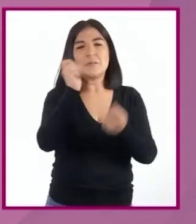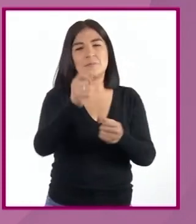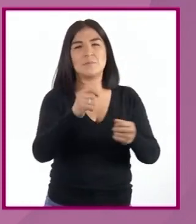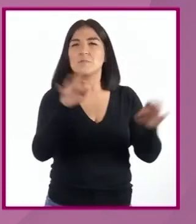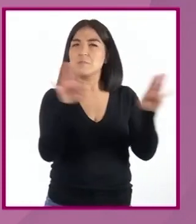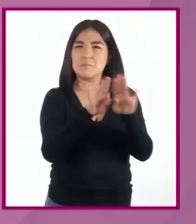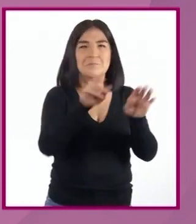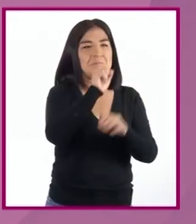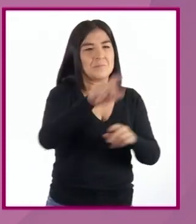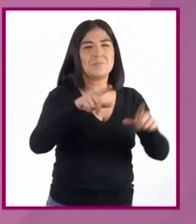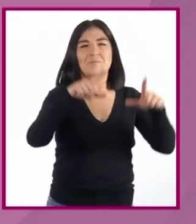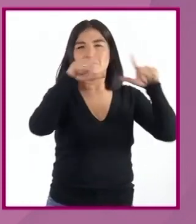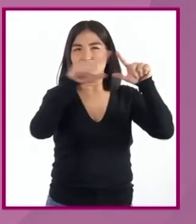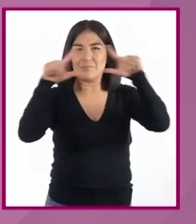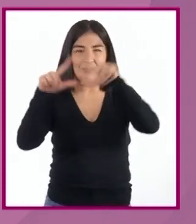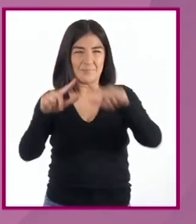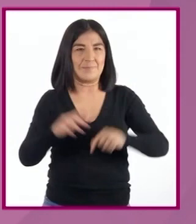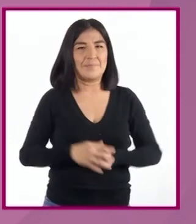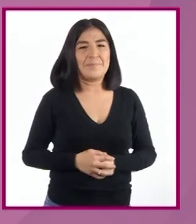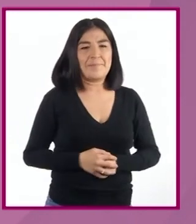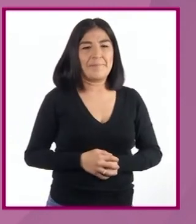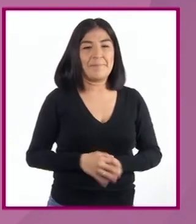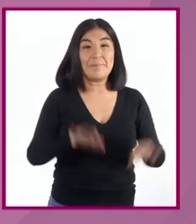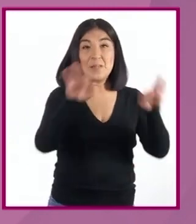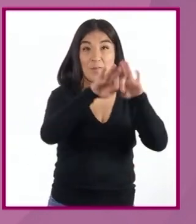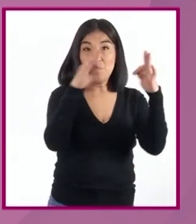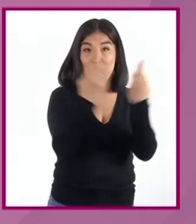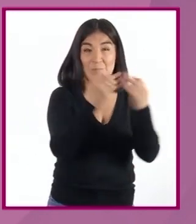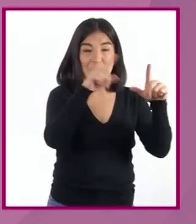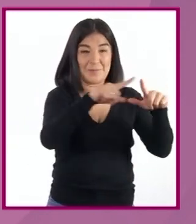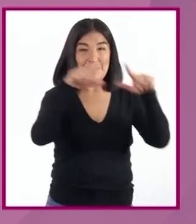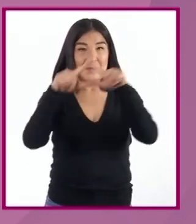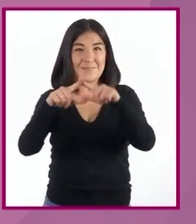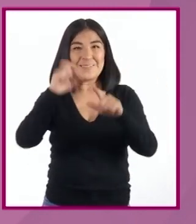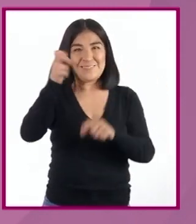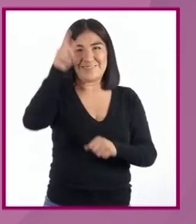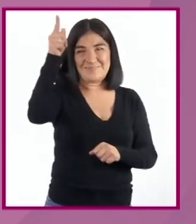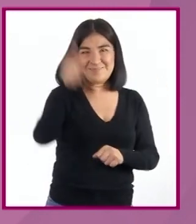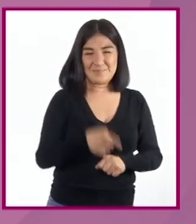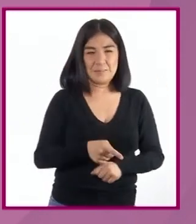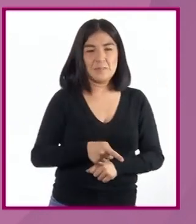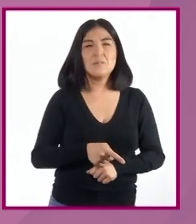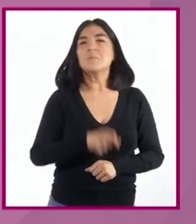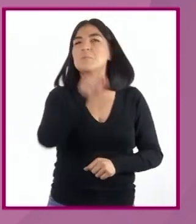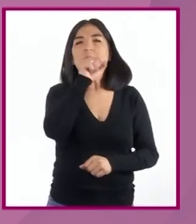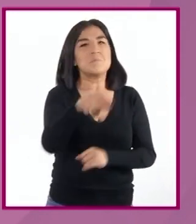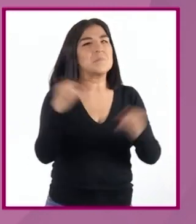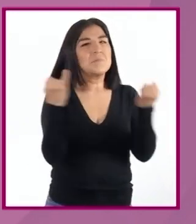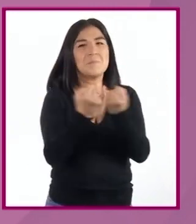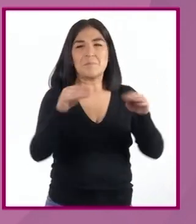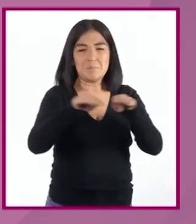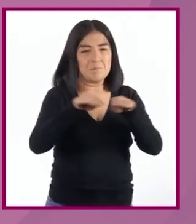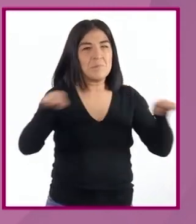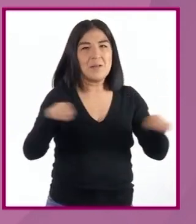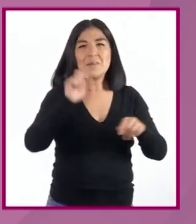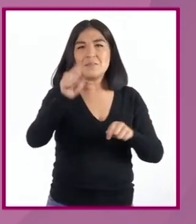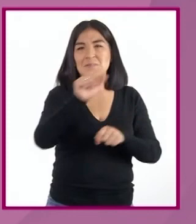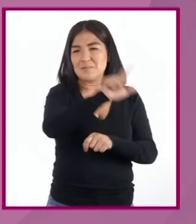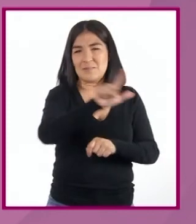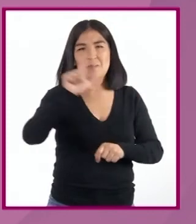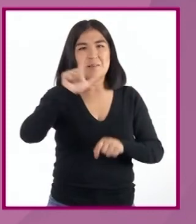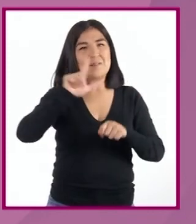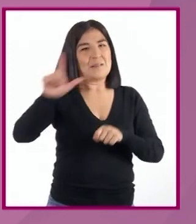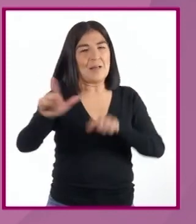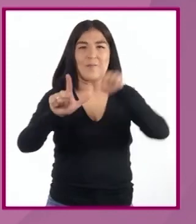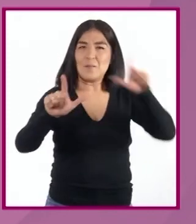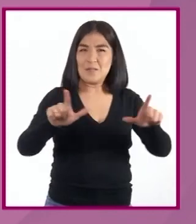triángulos congruentes. Los triángulos que se forman con las diagonales tienen las mismas medidas de lados y